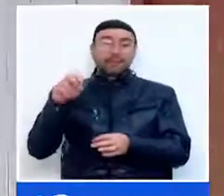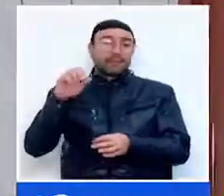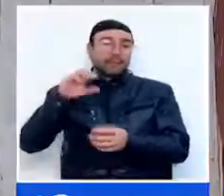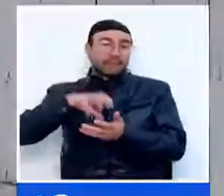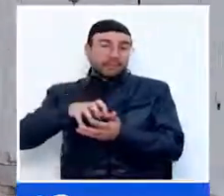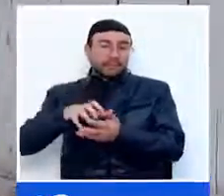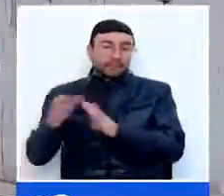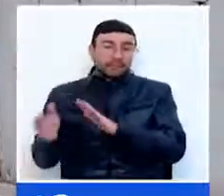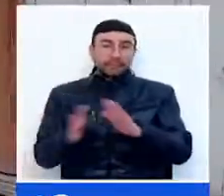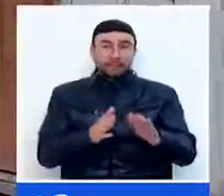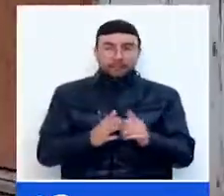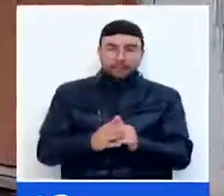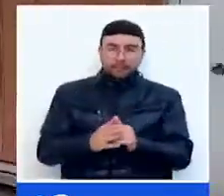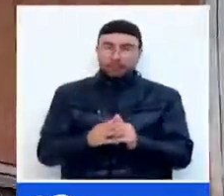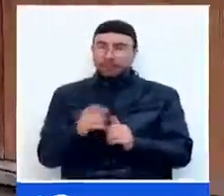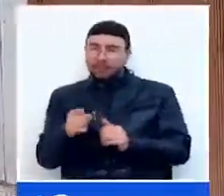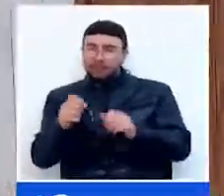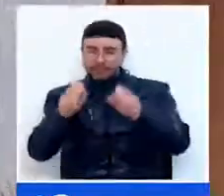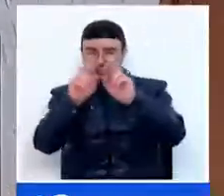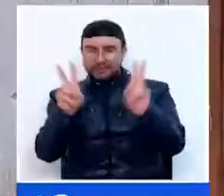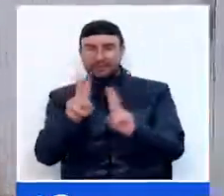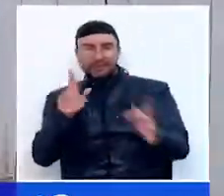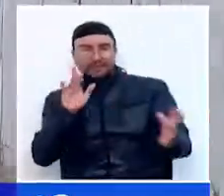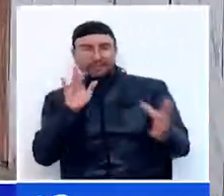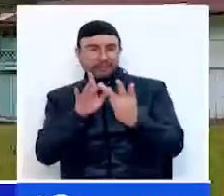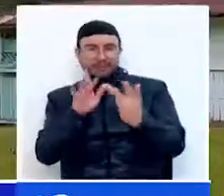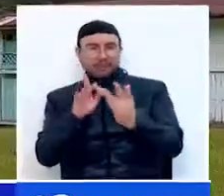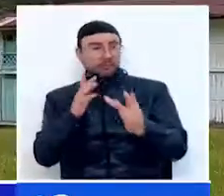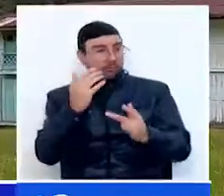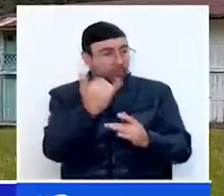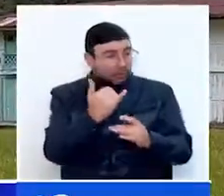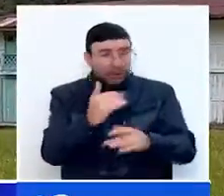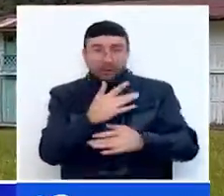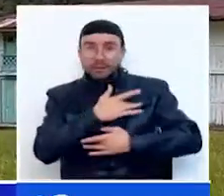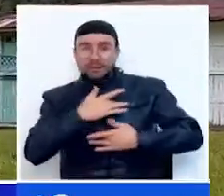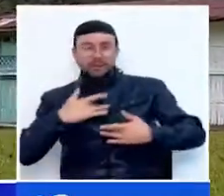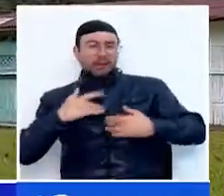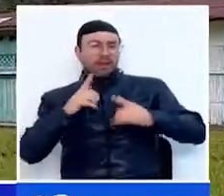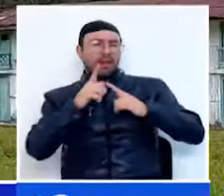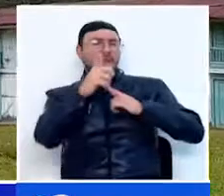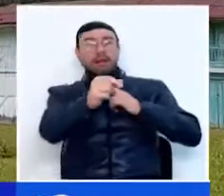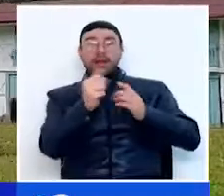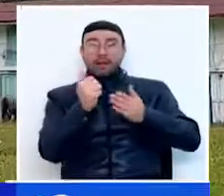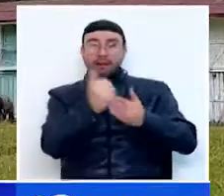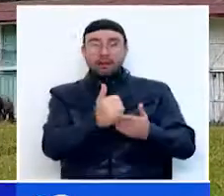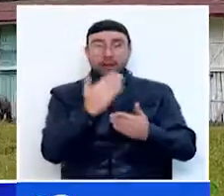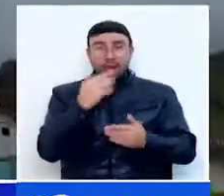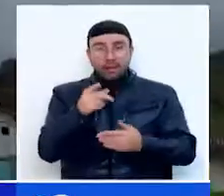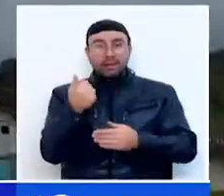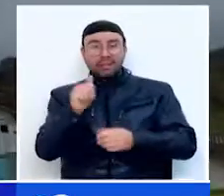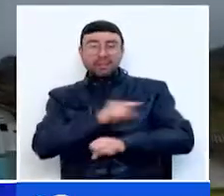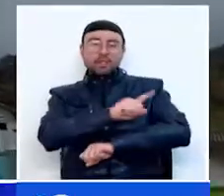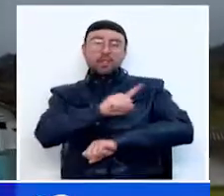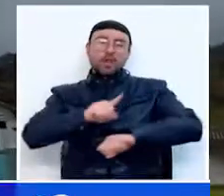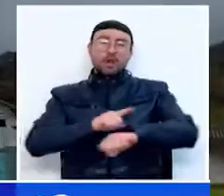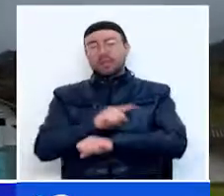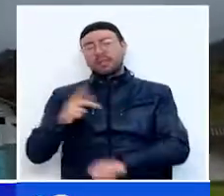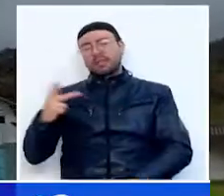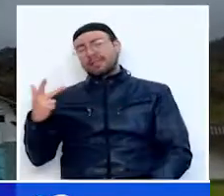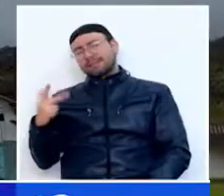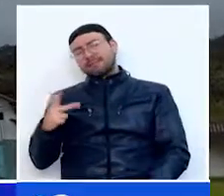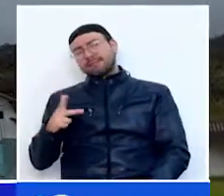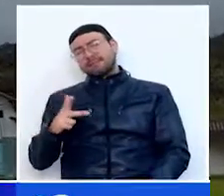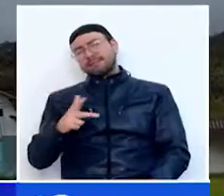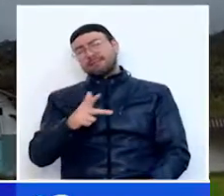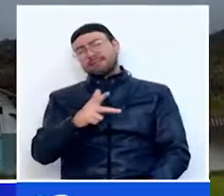La ruta de la telemedicina sigue llegando a las zonas más alejadas de Caldas. Esta vez, después de 10 horas de recorrido en carro y a lomo de caballo, el equipo